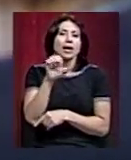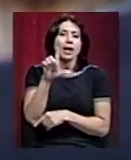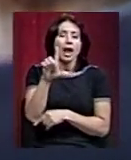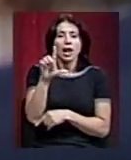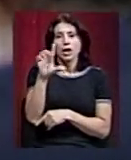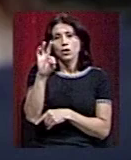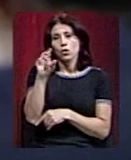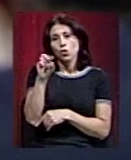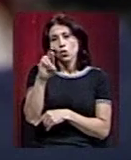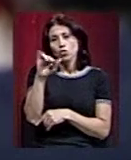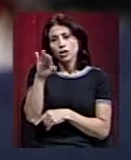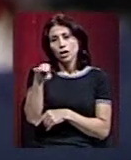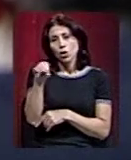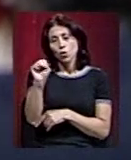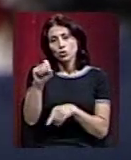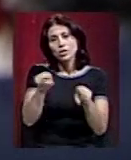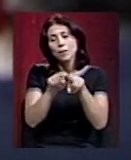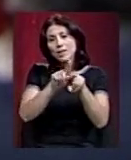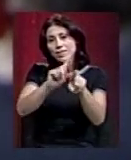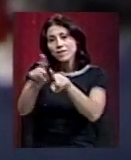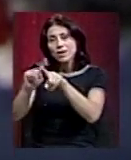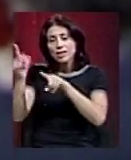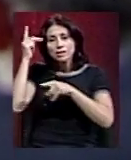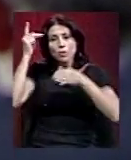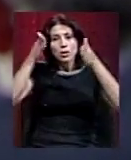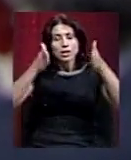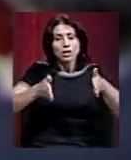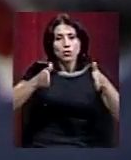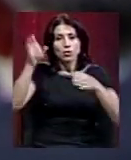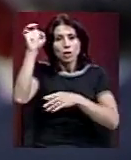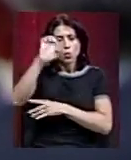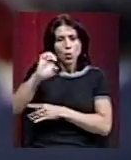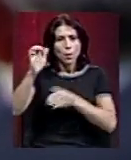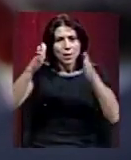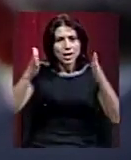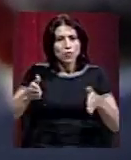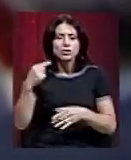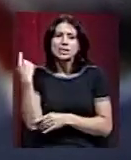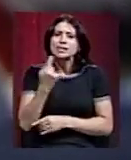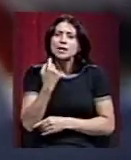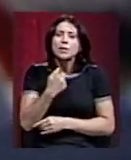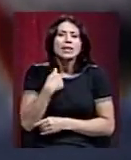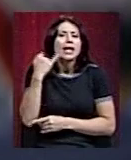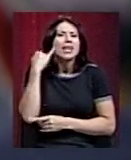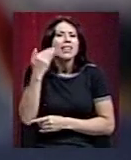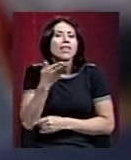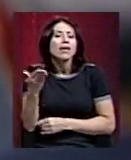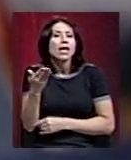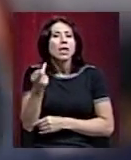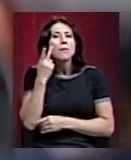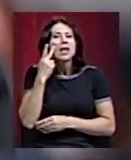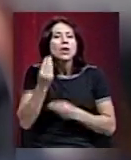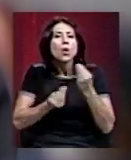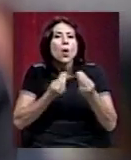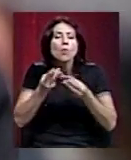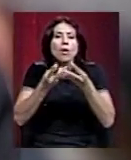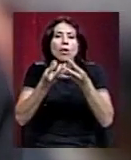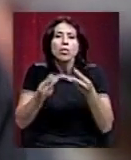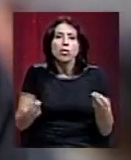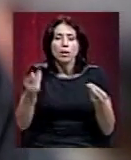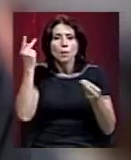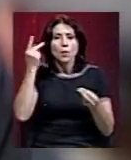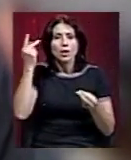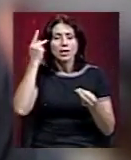políticos europeos, que andaban siempre con la idea de ver cómo se le encontraba solución política